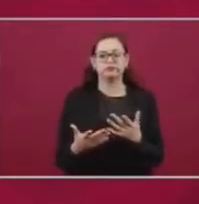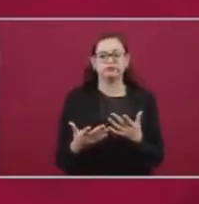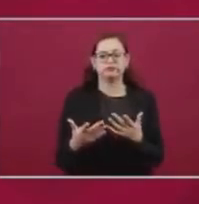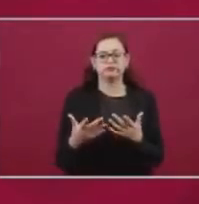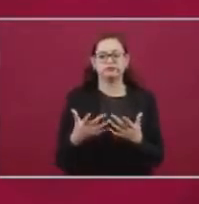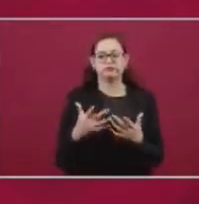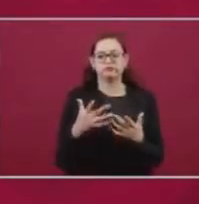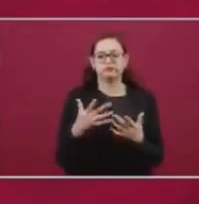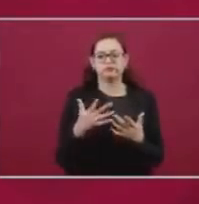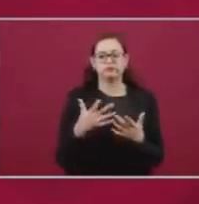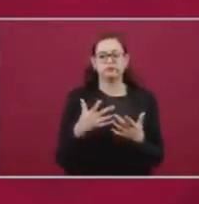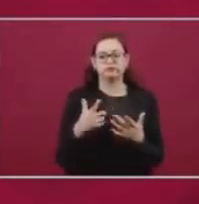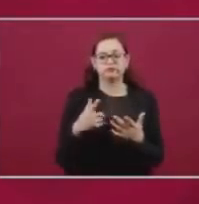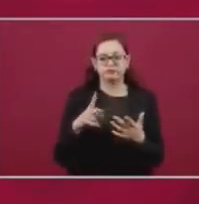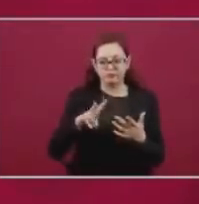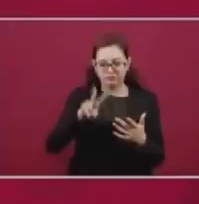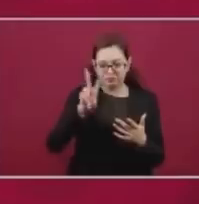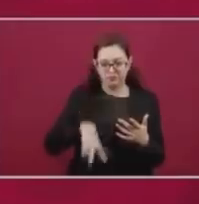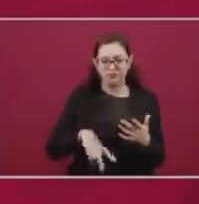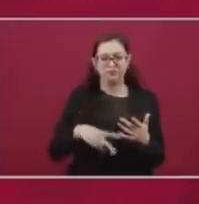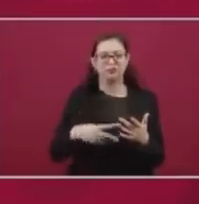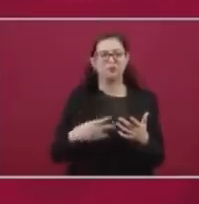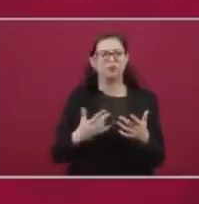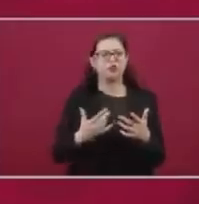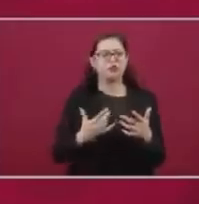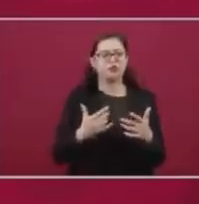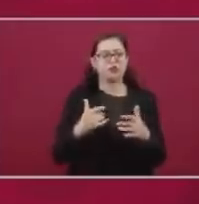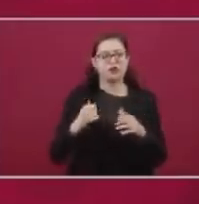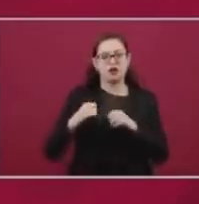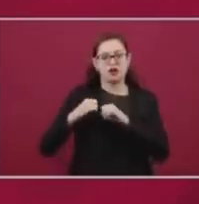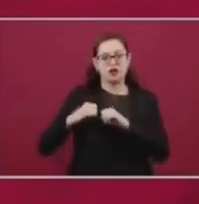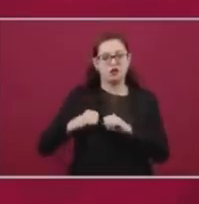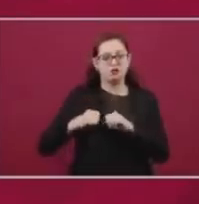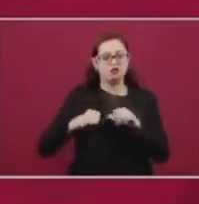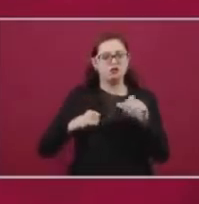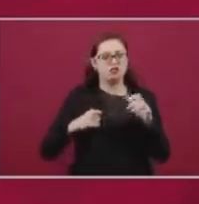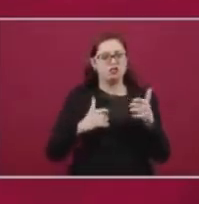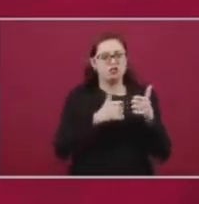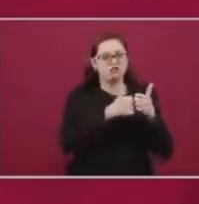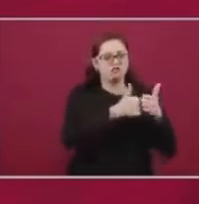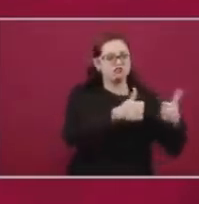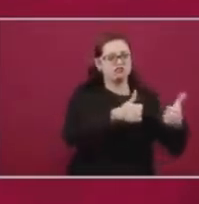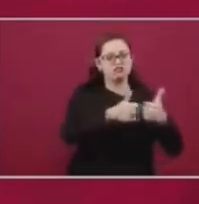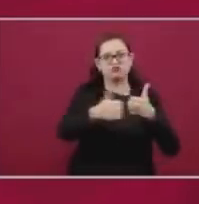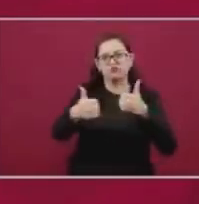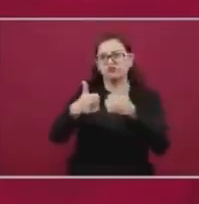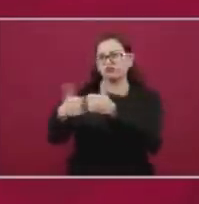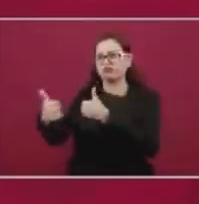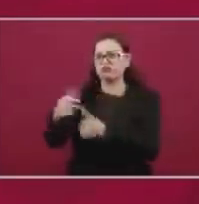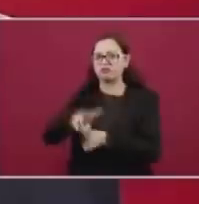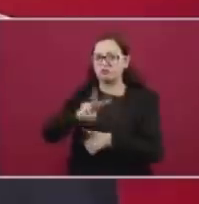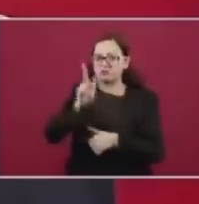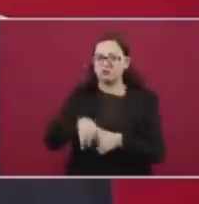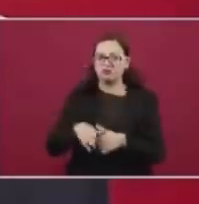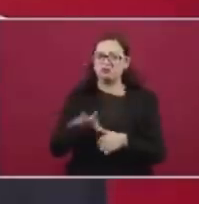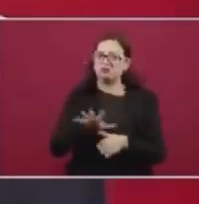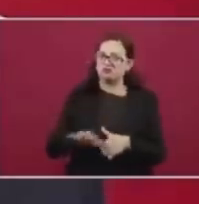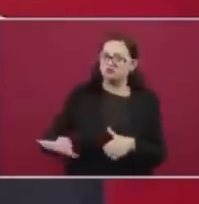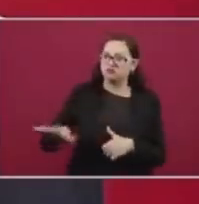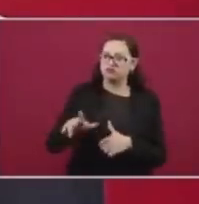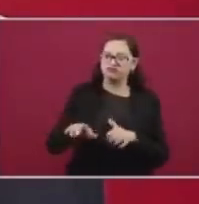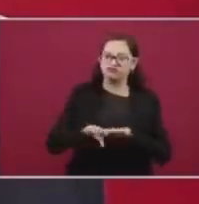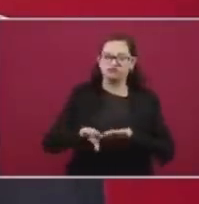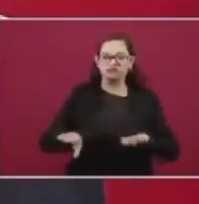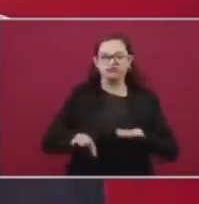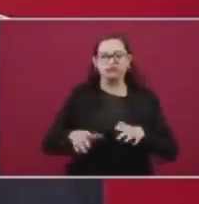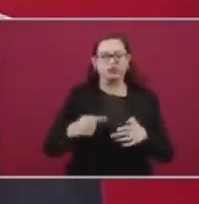separación auténtica de poderes y de democracia. Lograr este